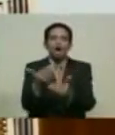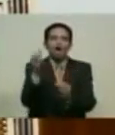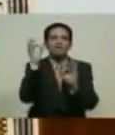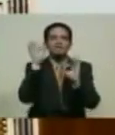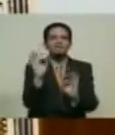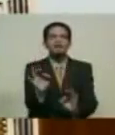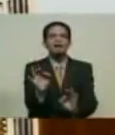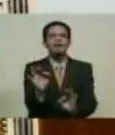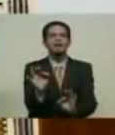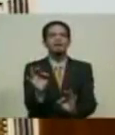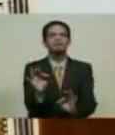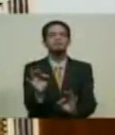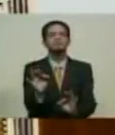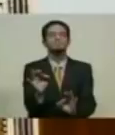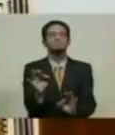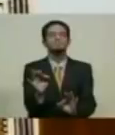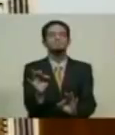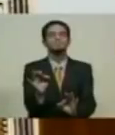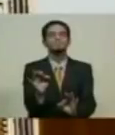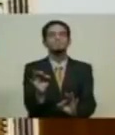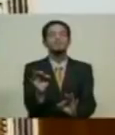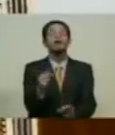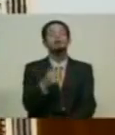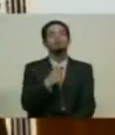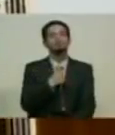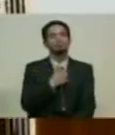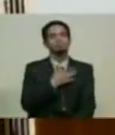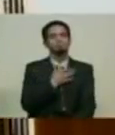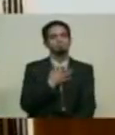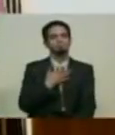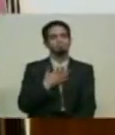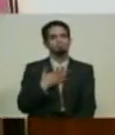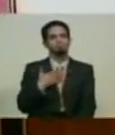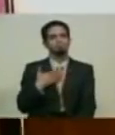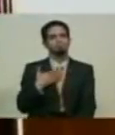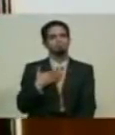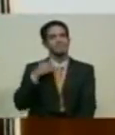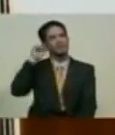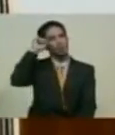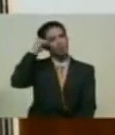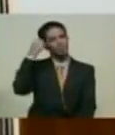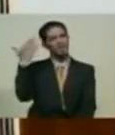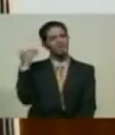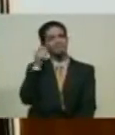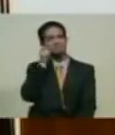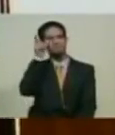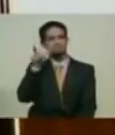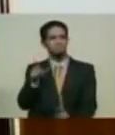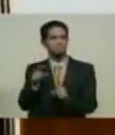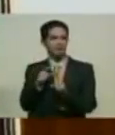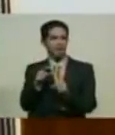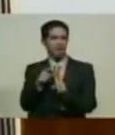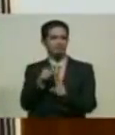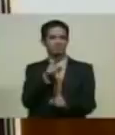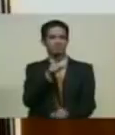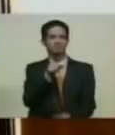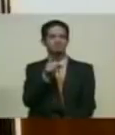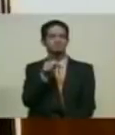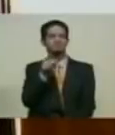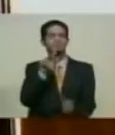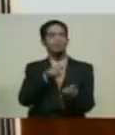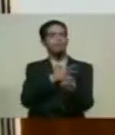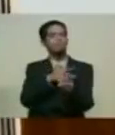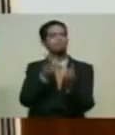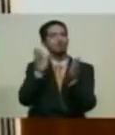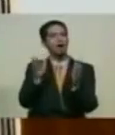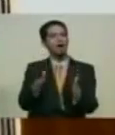Yo quiero citar a Neruda. Pero antes quería decirle, como una compañera